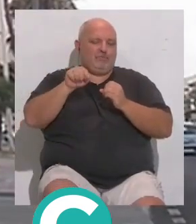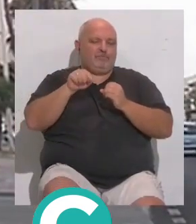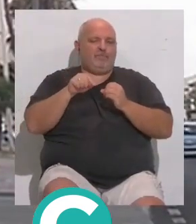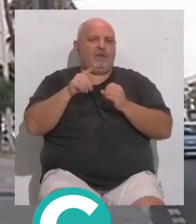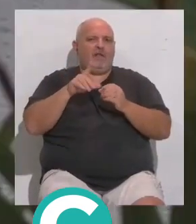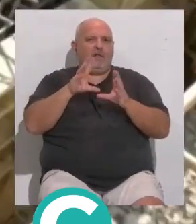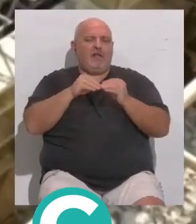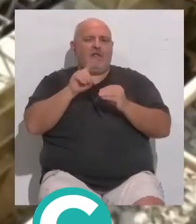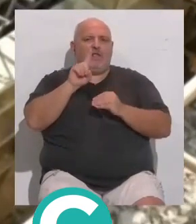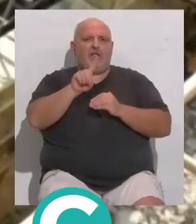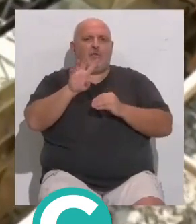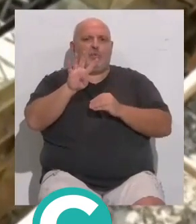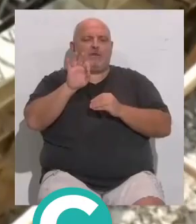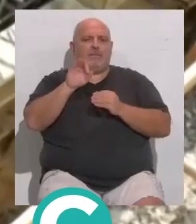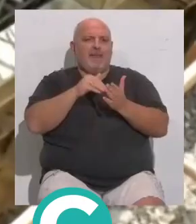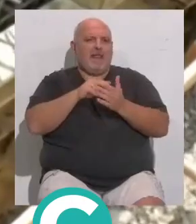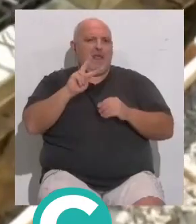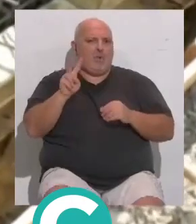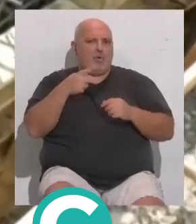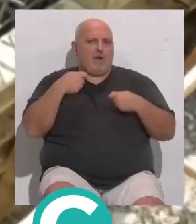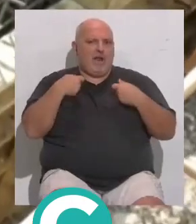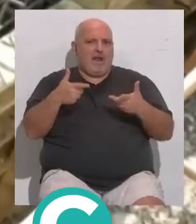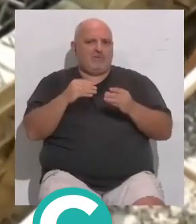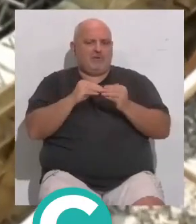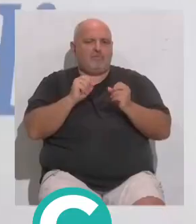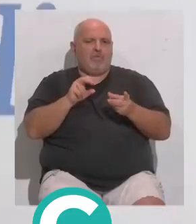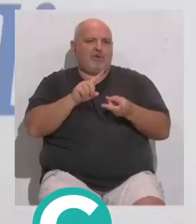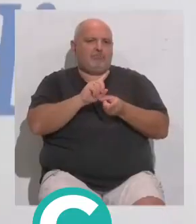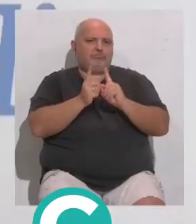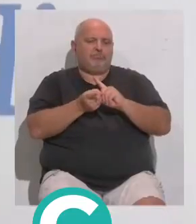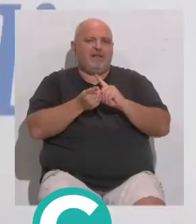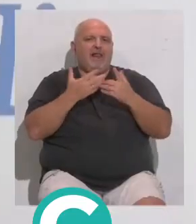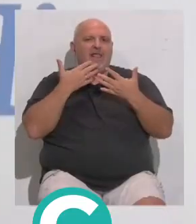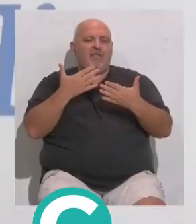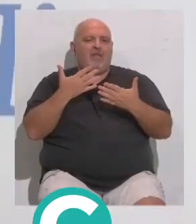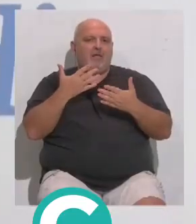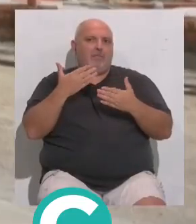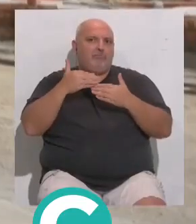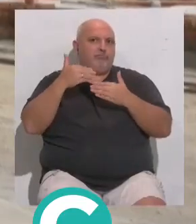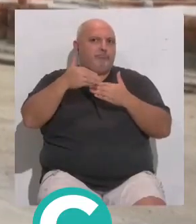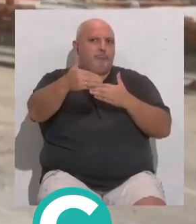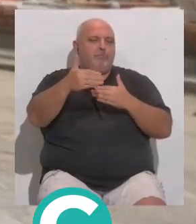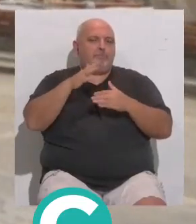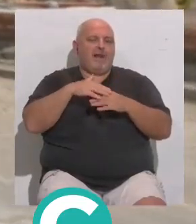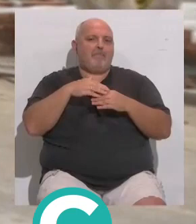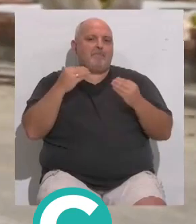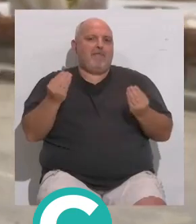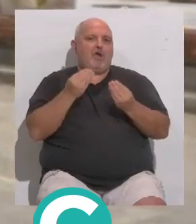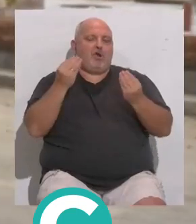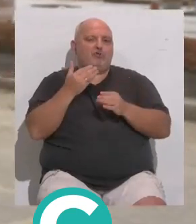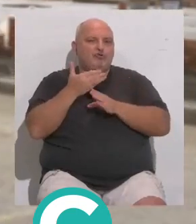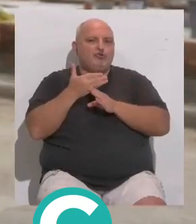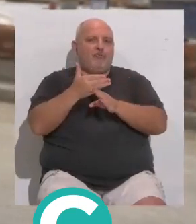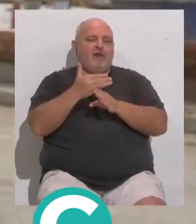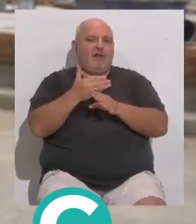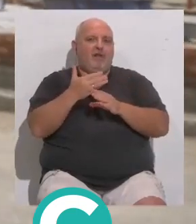inversión cercana a los 140.000 euros, esta modernización de la red se ha realizado con previsión de futuro para poder atender sobradamente